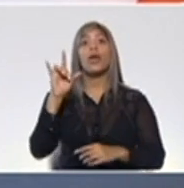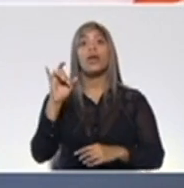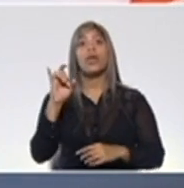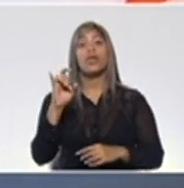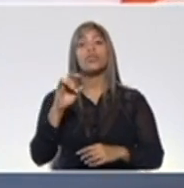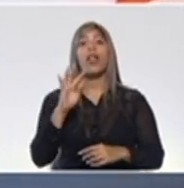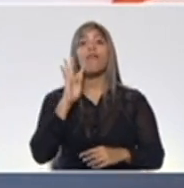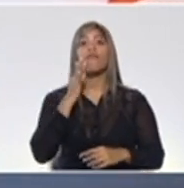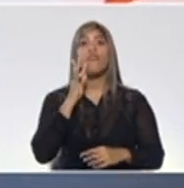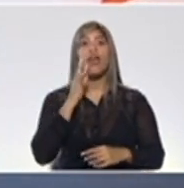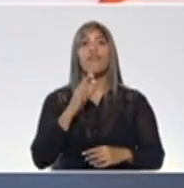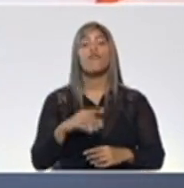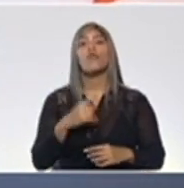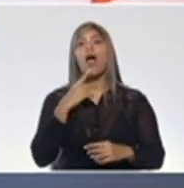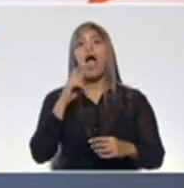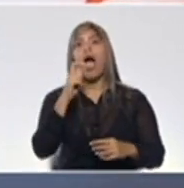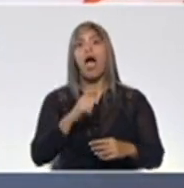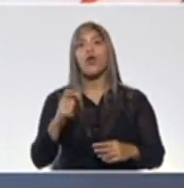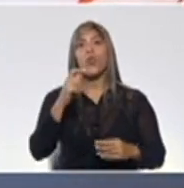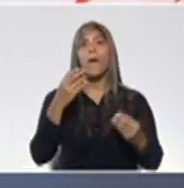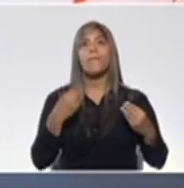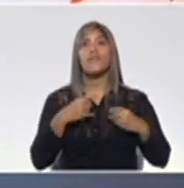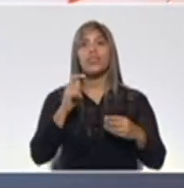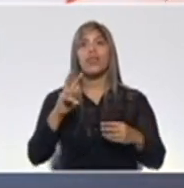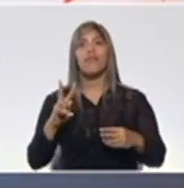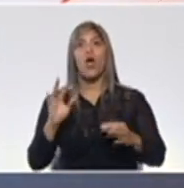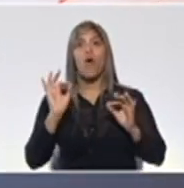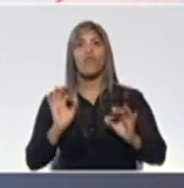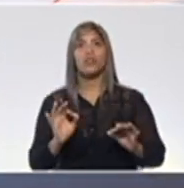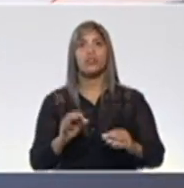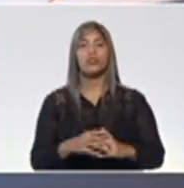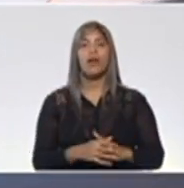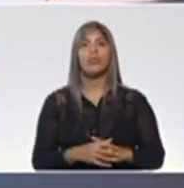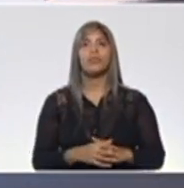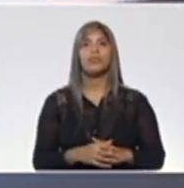como @vivetvoficial. Y en Twitter,